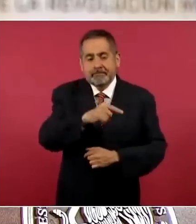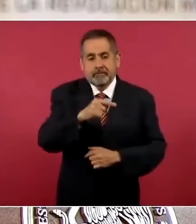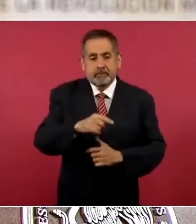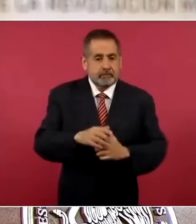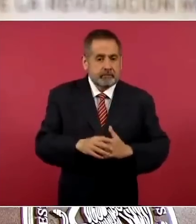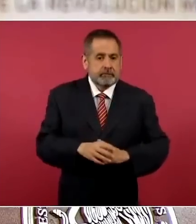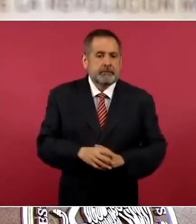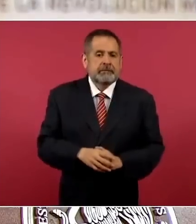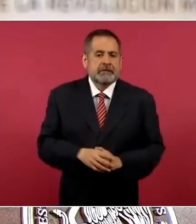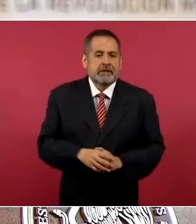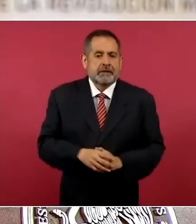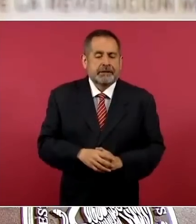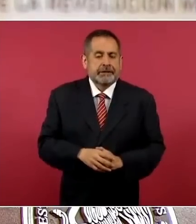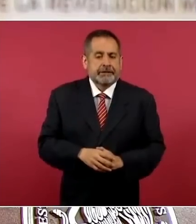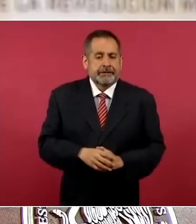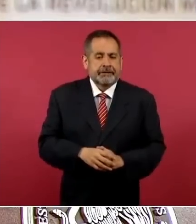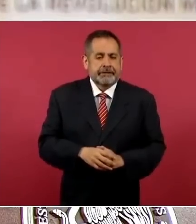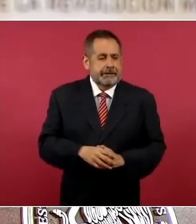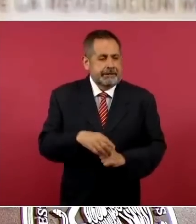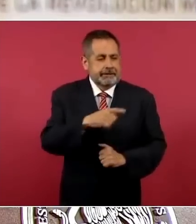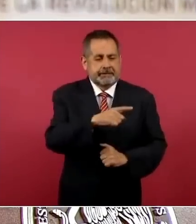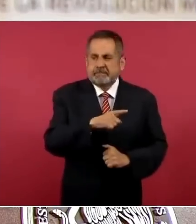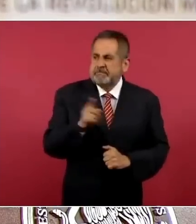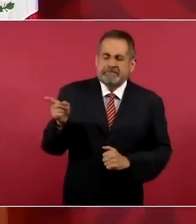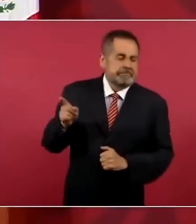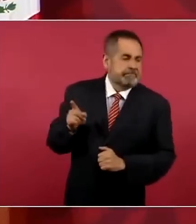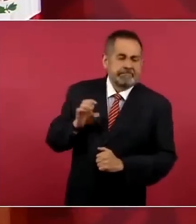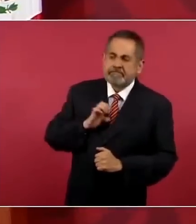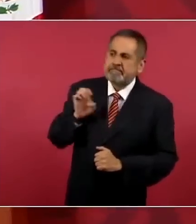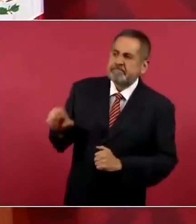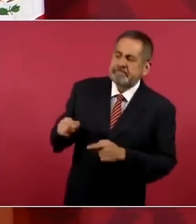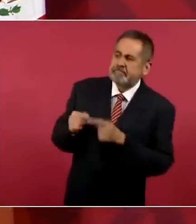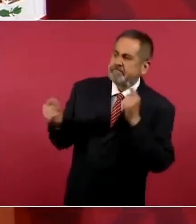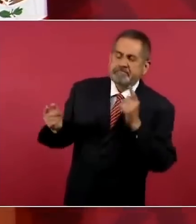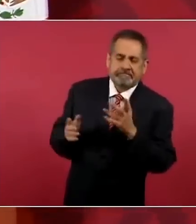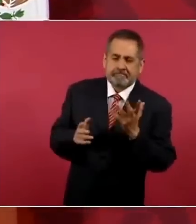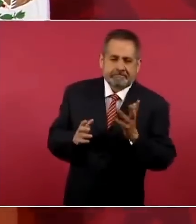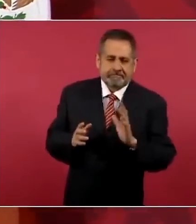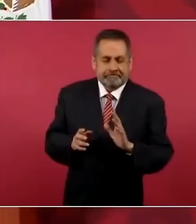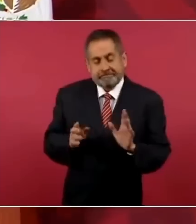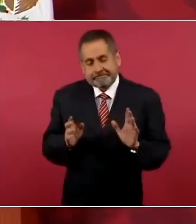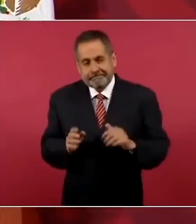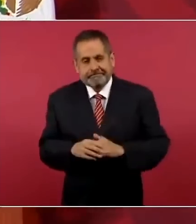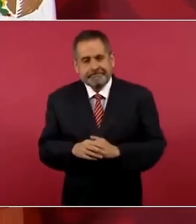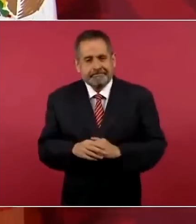por esta animadversión, para llamarlo